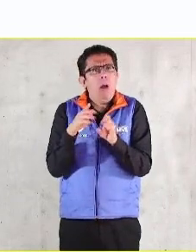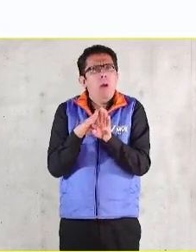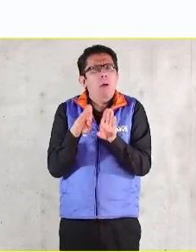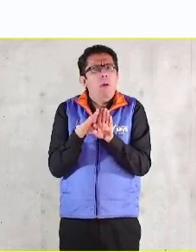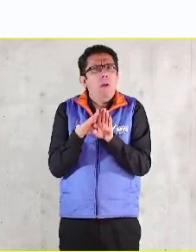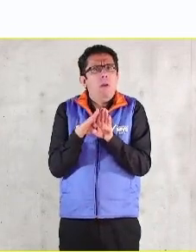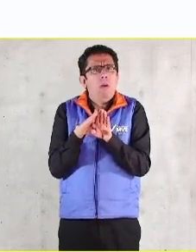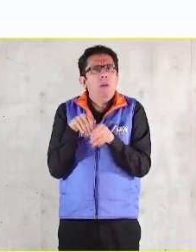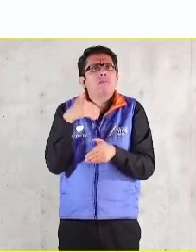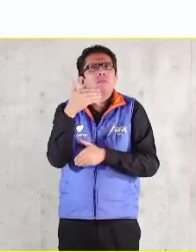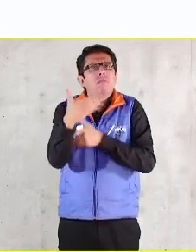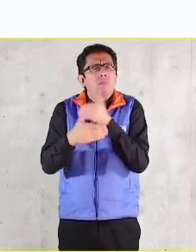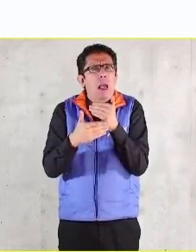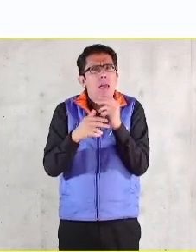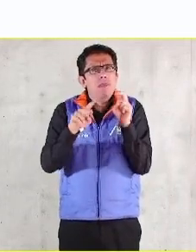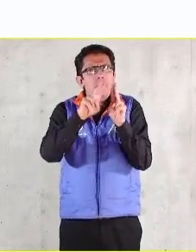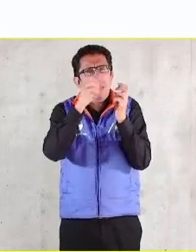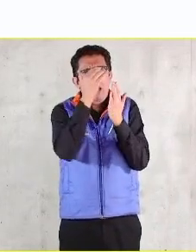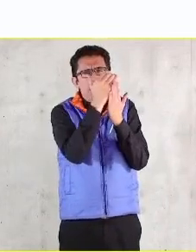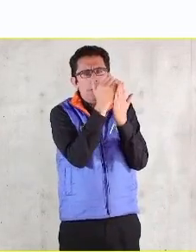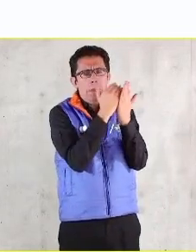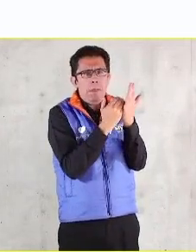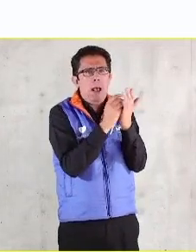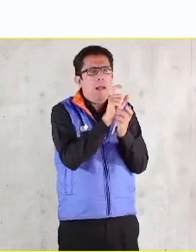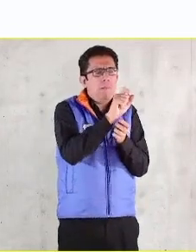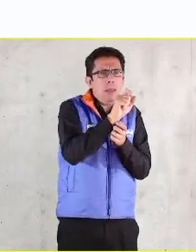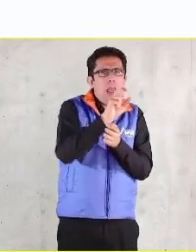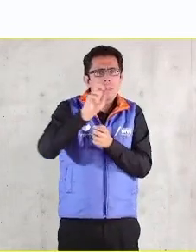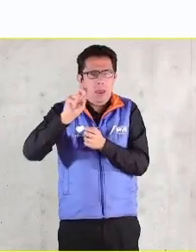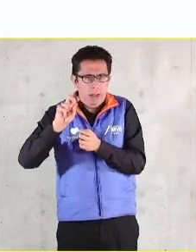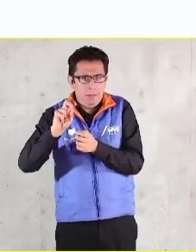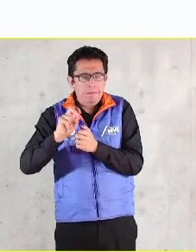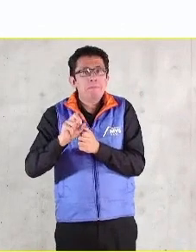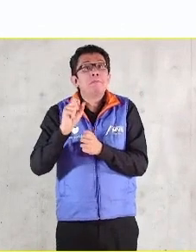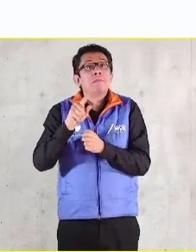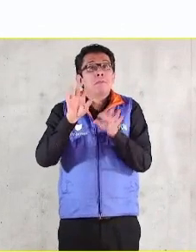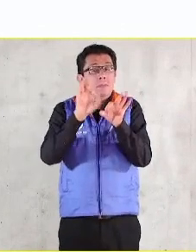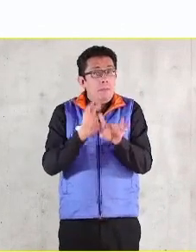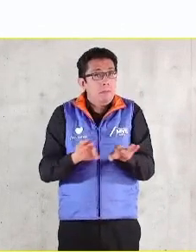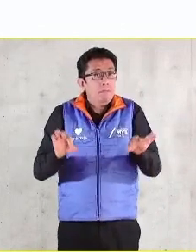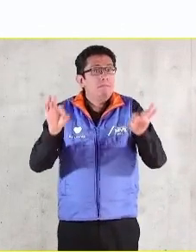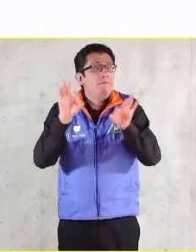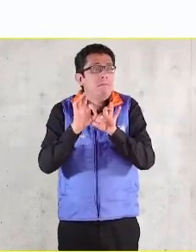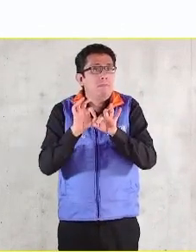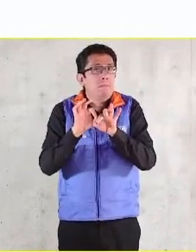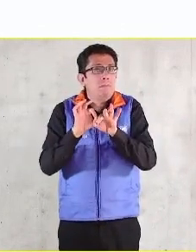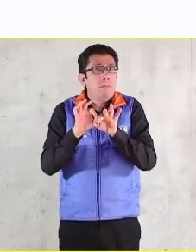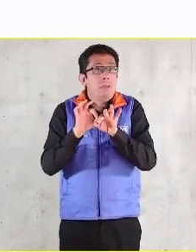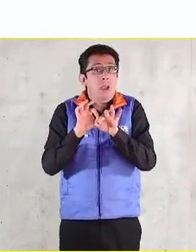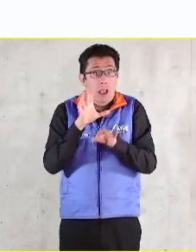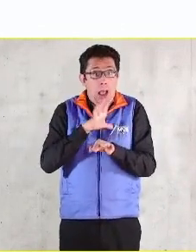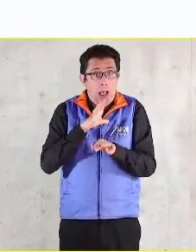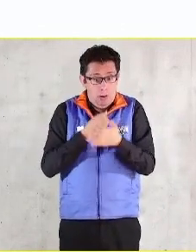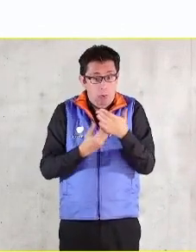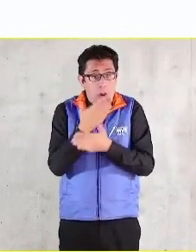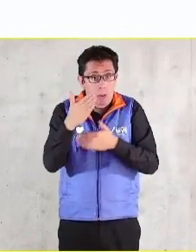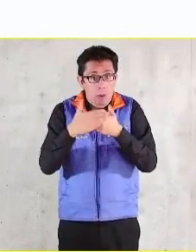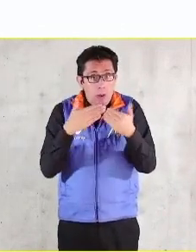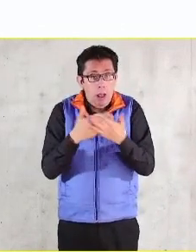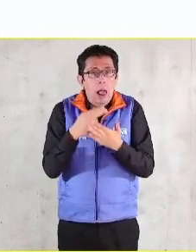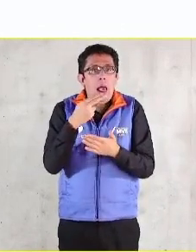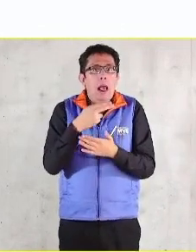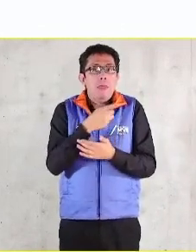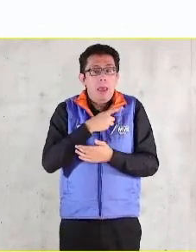están relacionados con la Agenda 2030. Por otro lado, también era importante, si íbamos a tener un nuevo modelo, cambiar